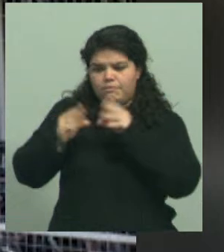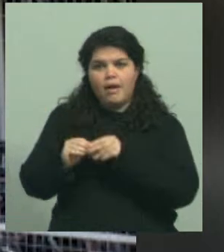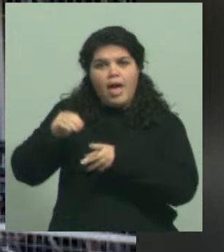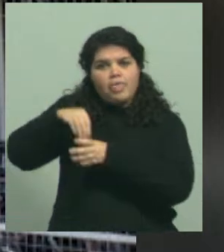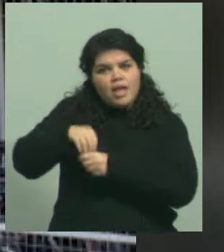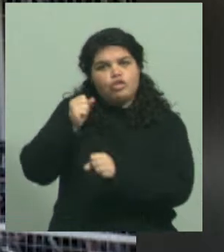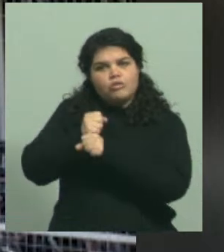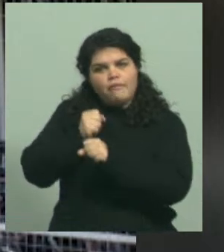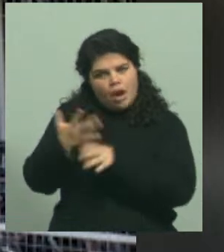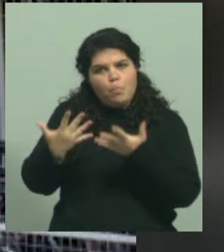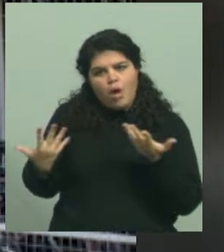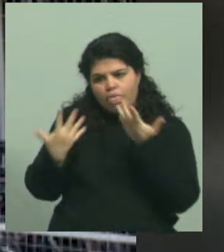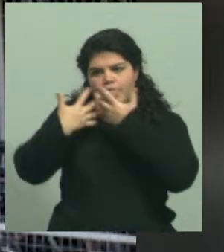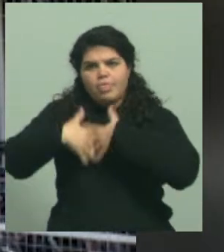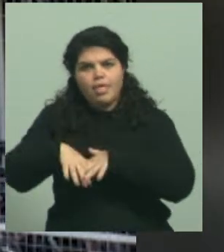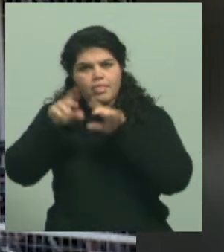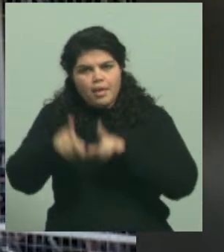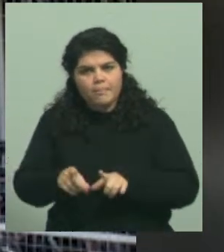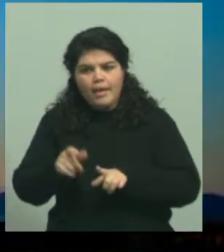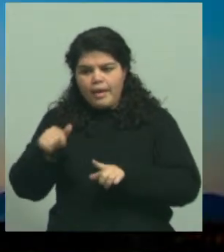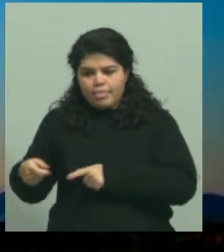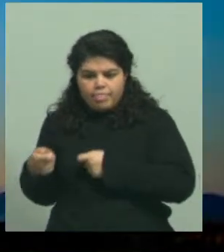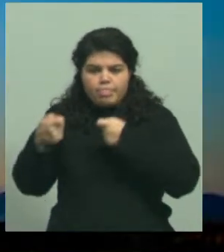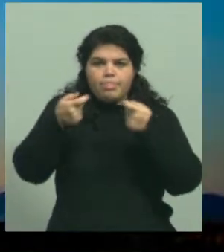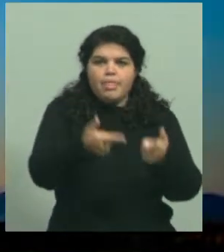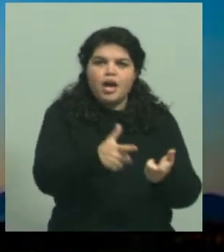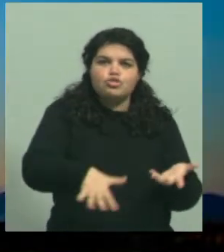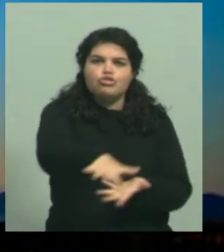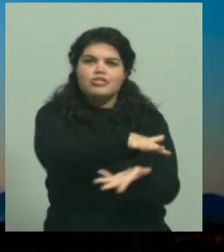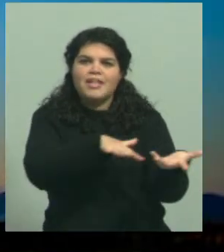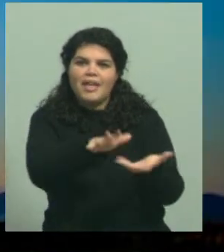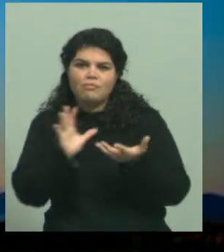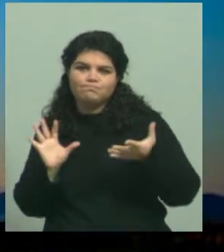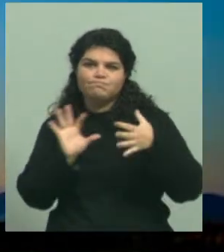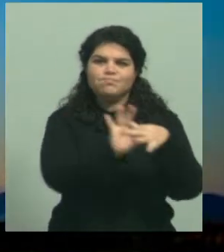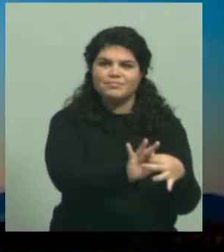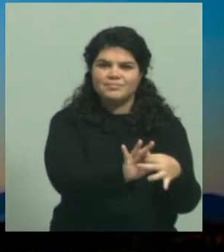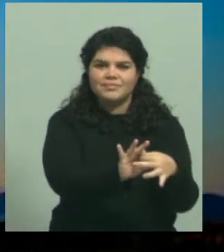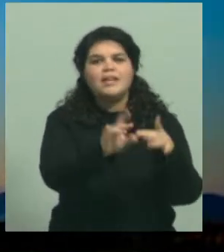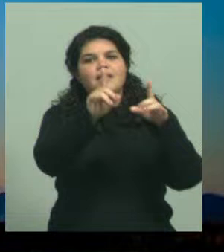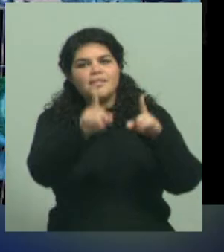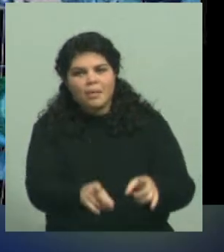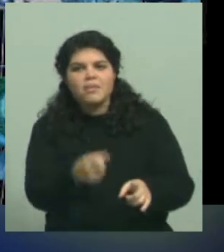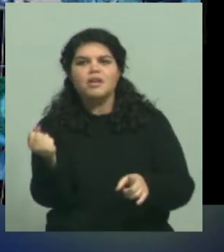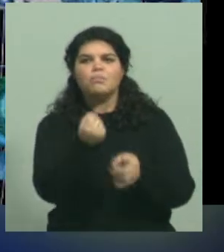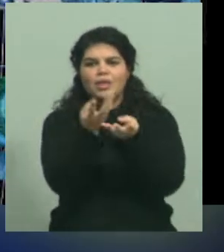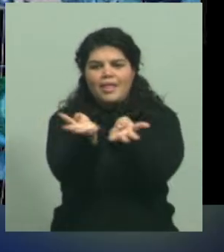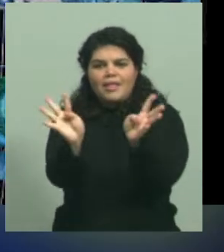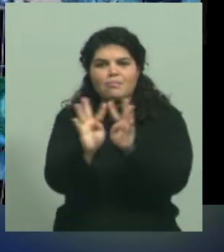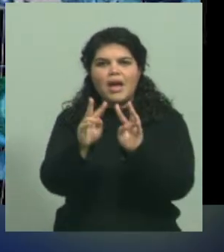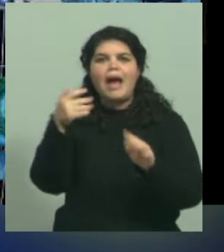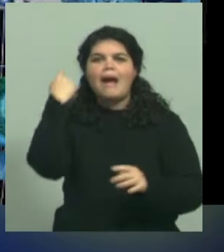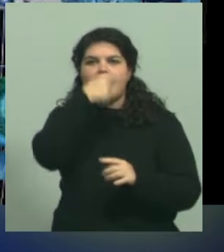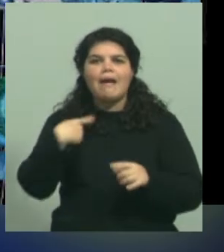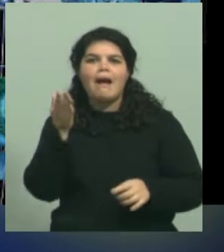extrapolarse a la sociedad, y también un encuentro real, un encuentro físico, ¿no? de gente que estamos todos en el